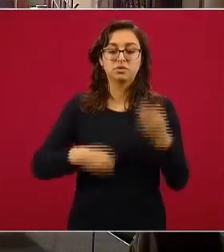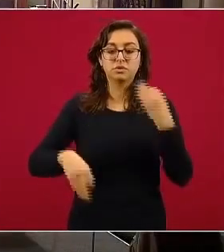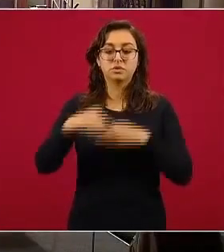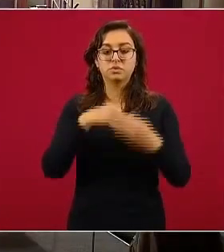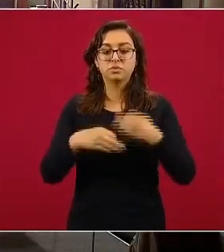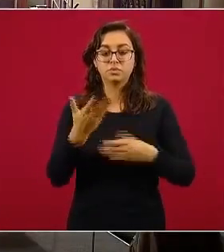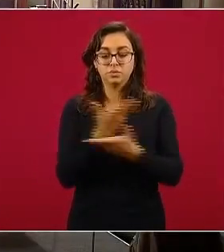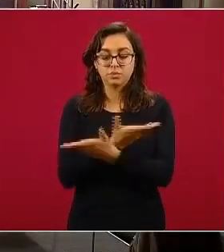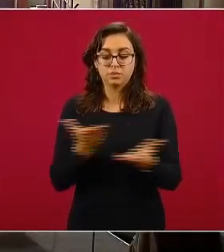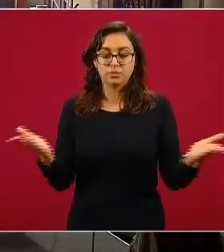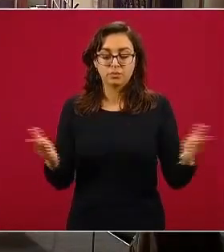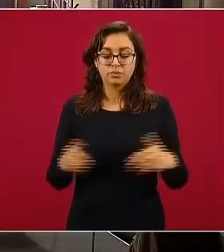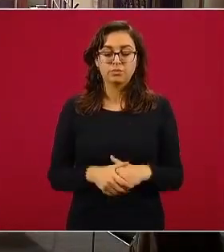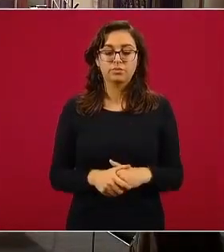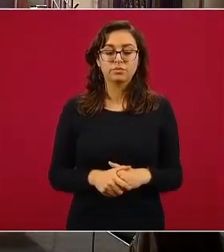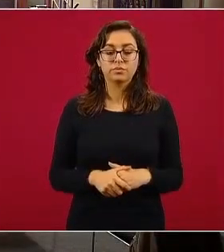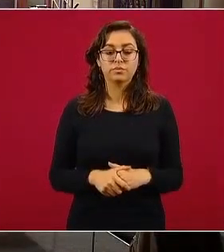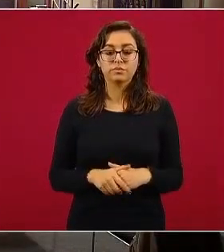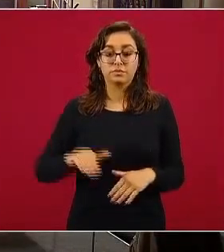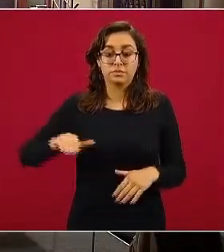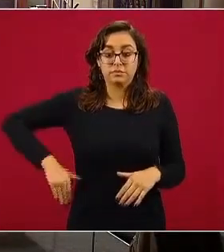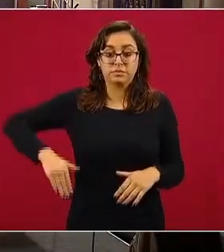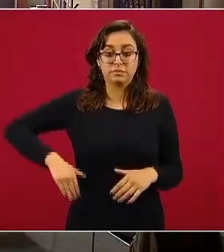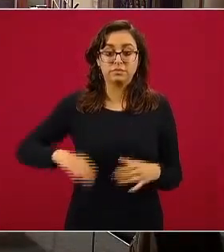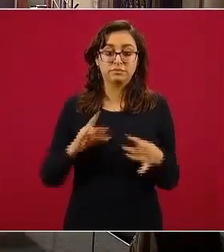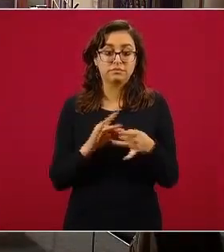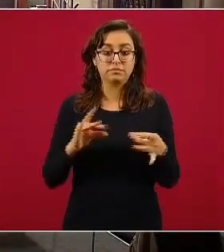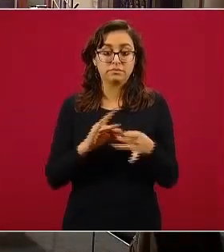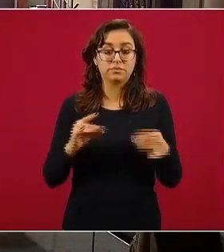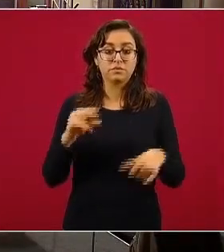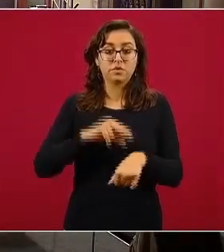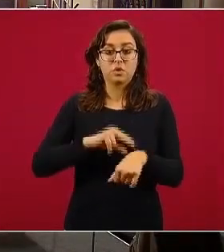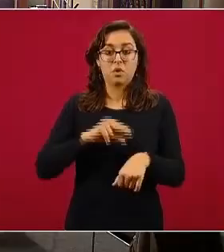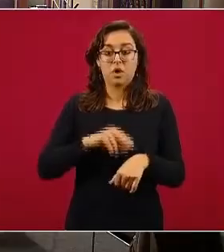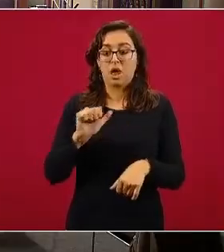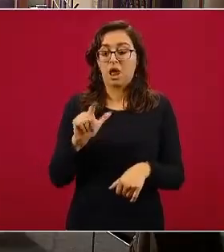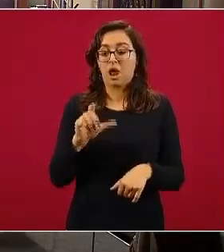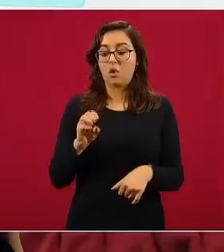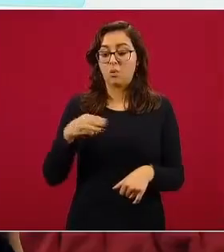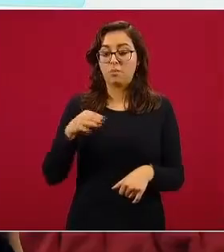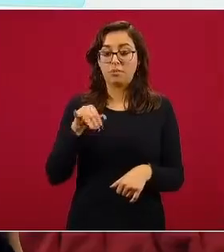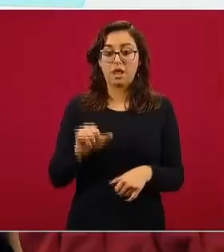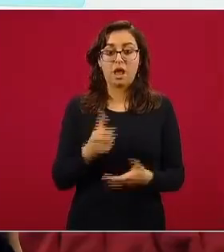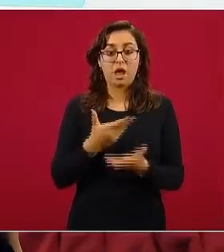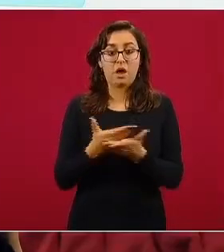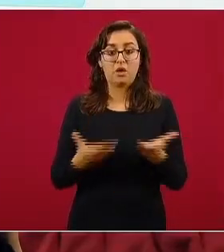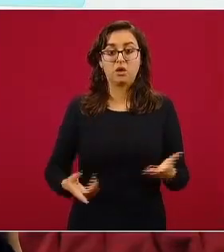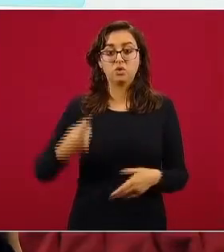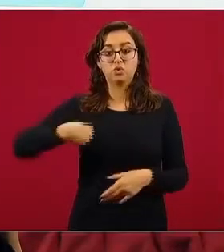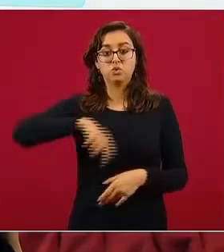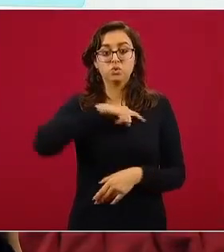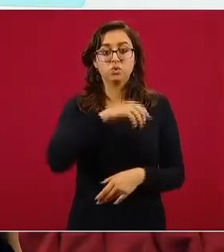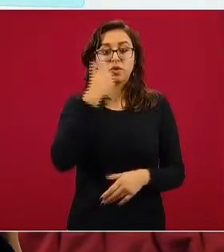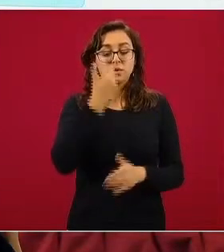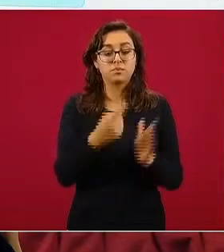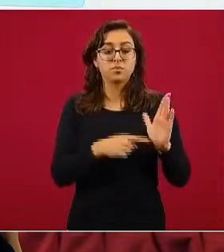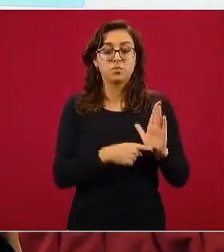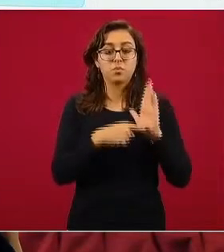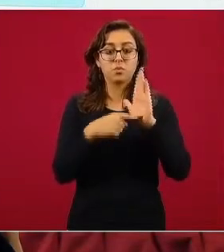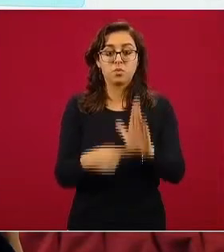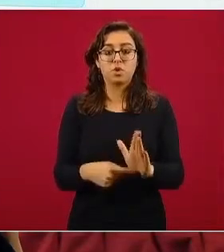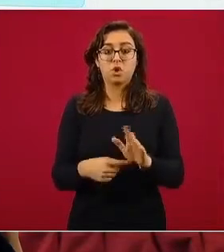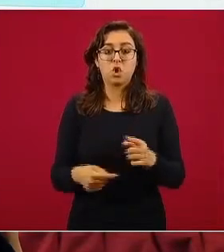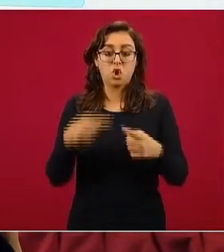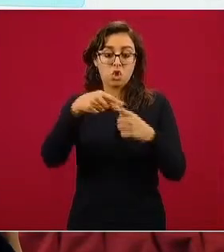Bueno, como comentó el doctor Alomía, les queremos presentar un poco el avance que llevamos en estas dos